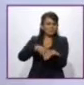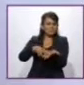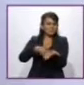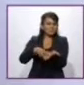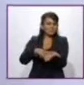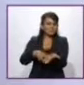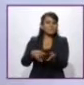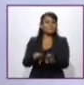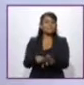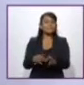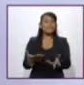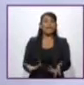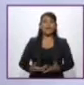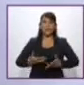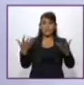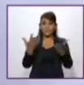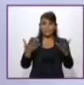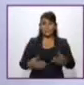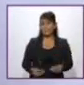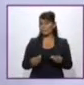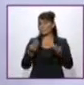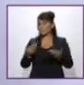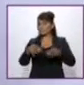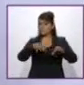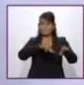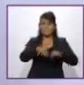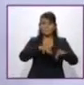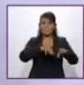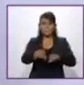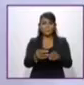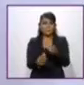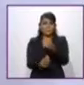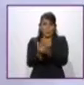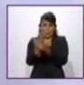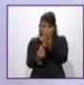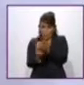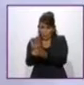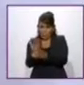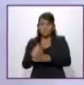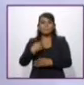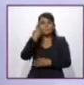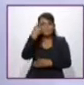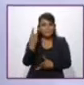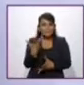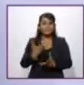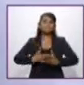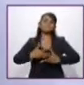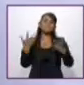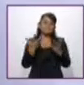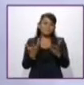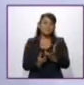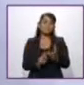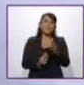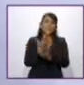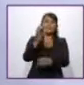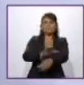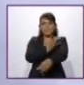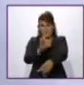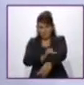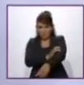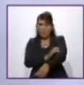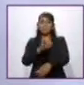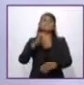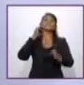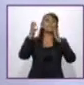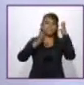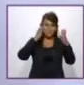crear miles de empleos nuevos que tienen que ver con la generación de nuevas energías, el ecodiseño, el